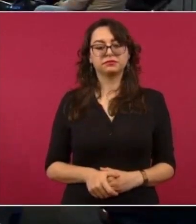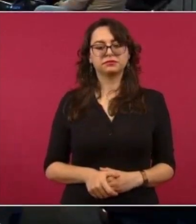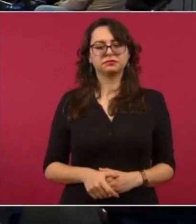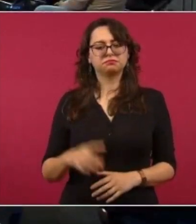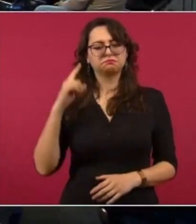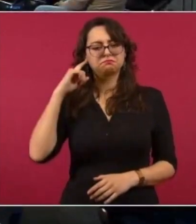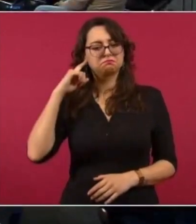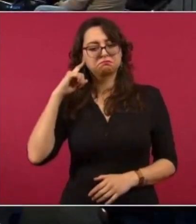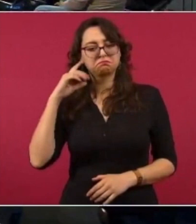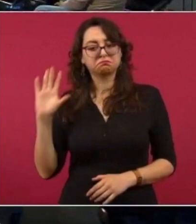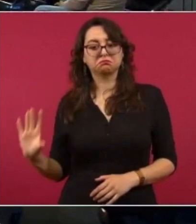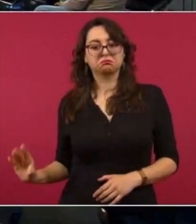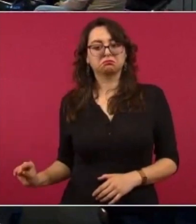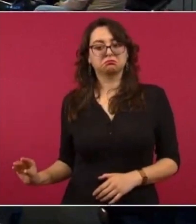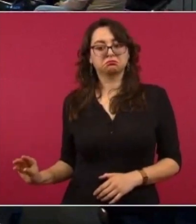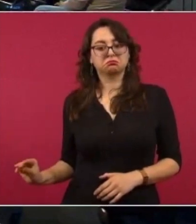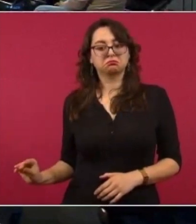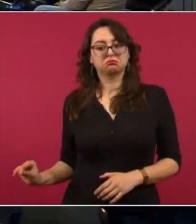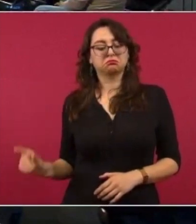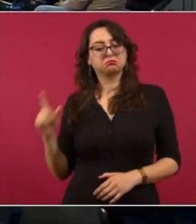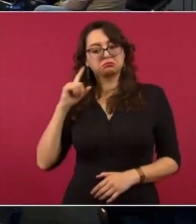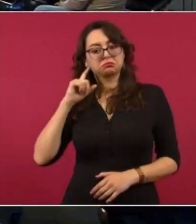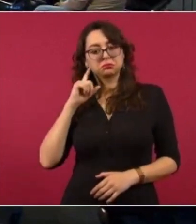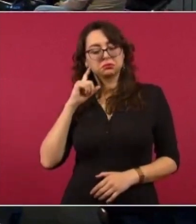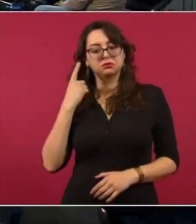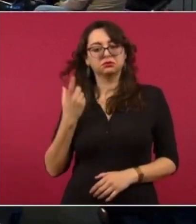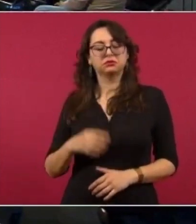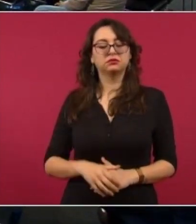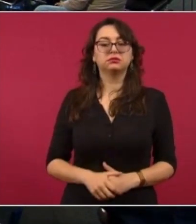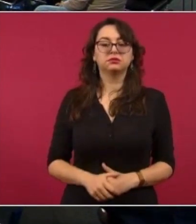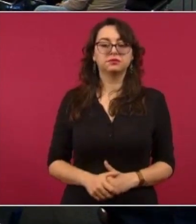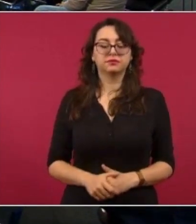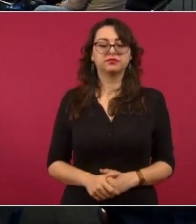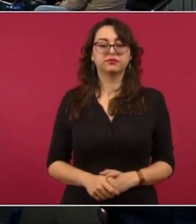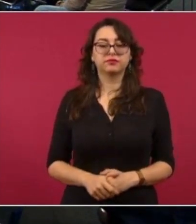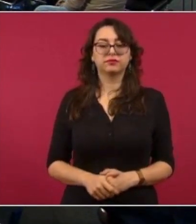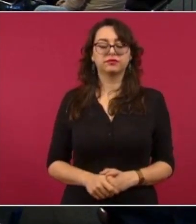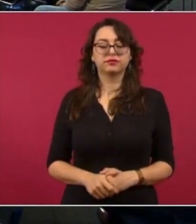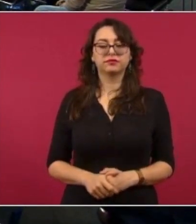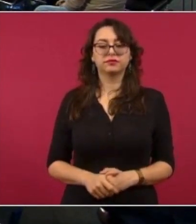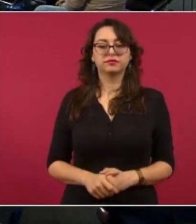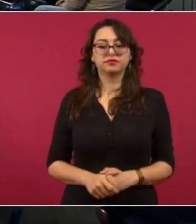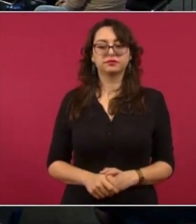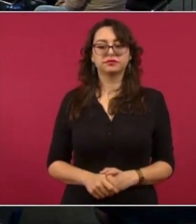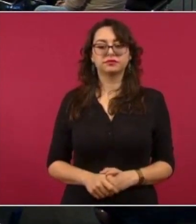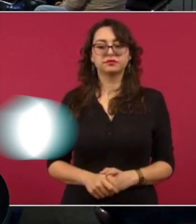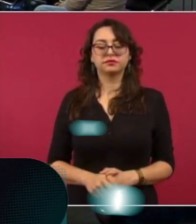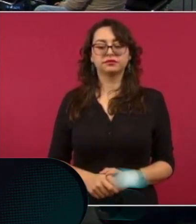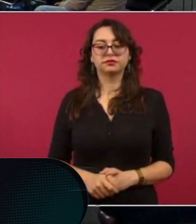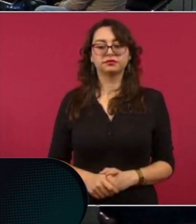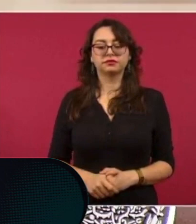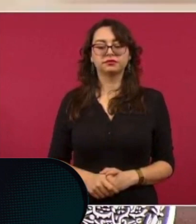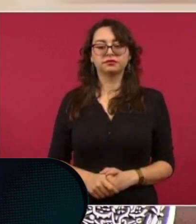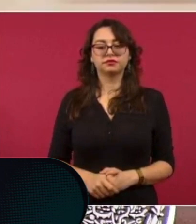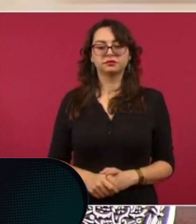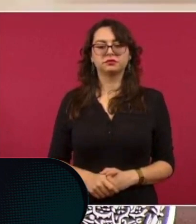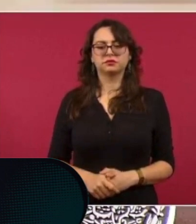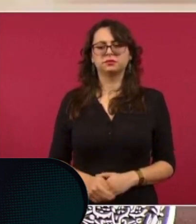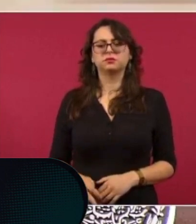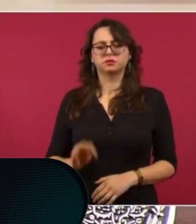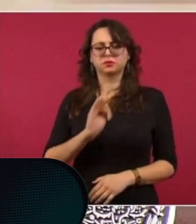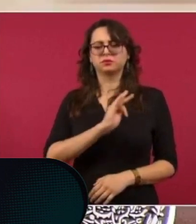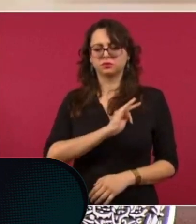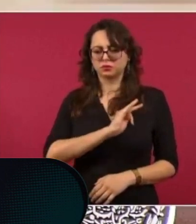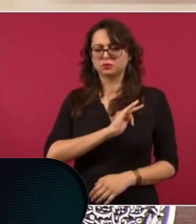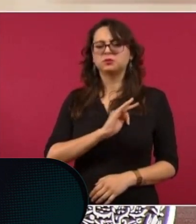va a devolver a Estados Unidos debe ser regresado a Coahuila, al estado donde ocurrió. Sí, se puede ver. Lo que pasa